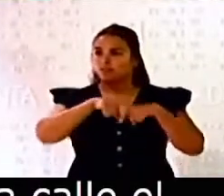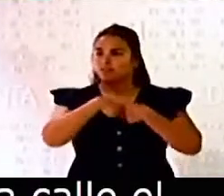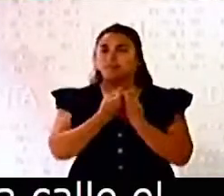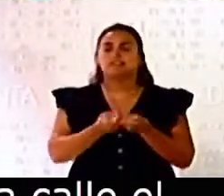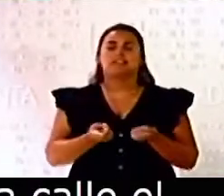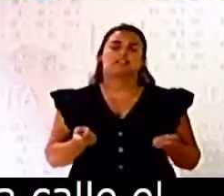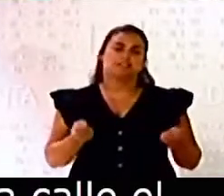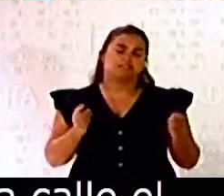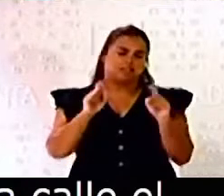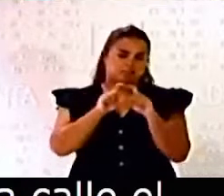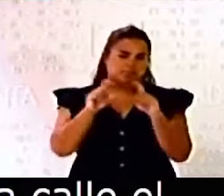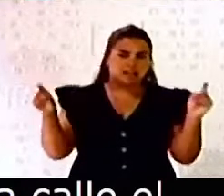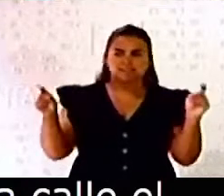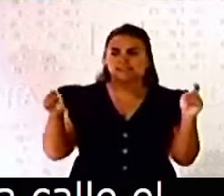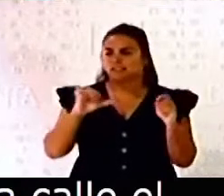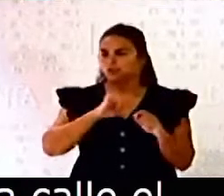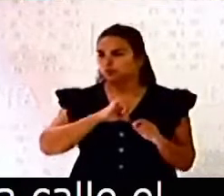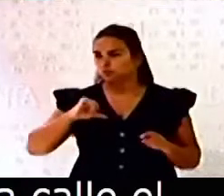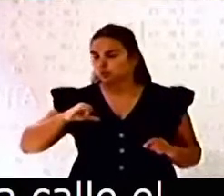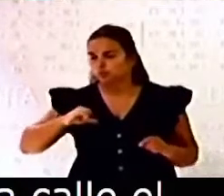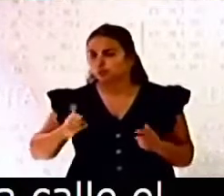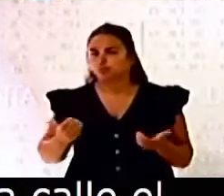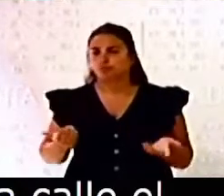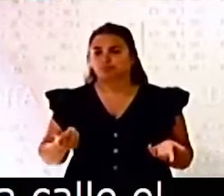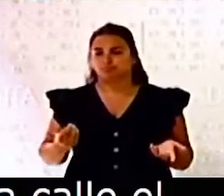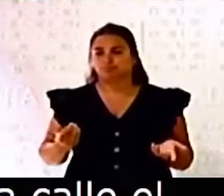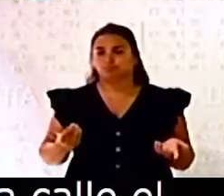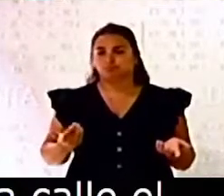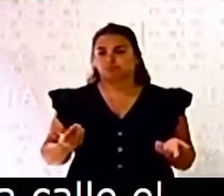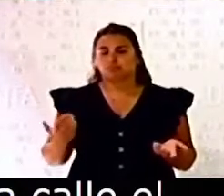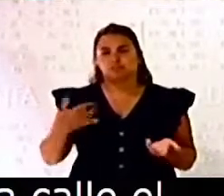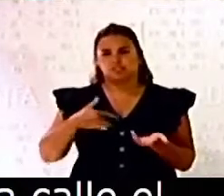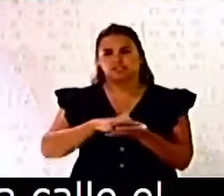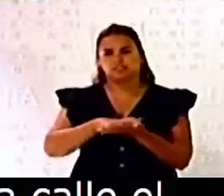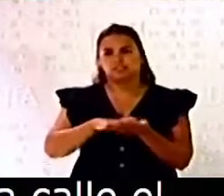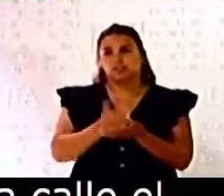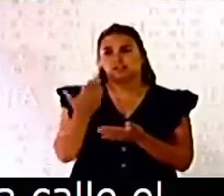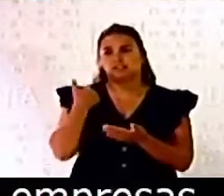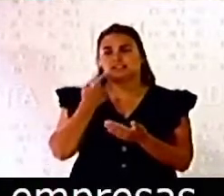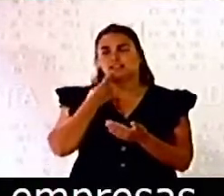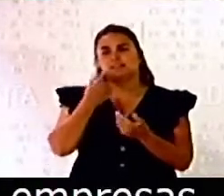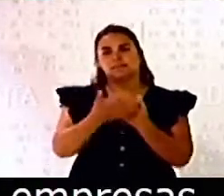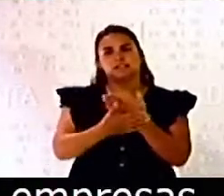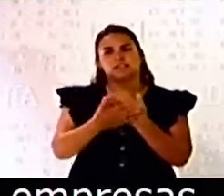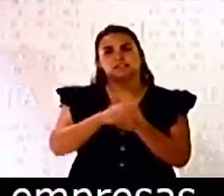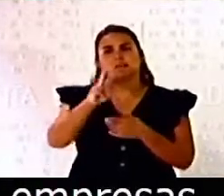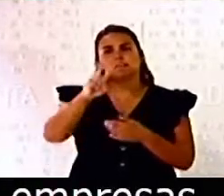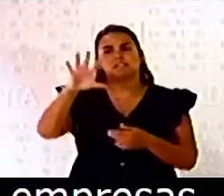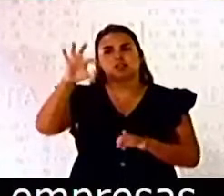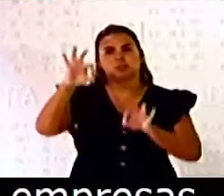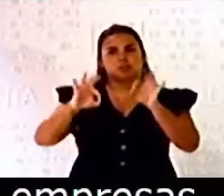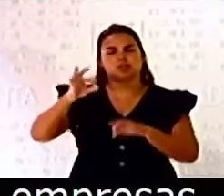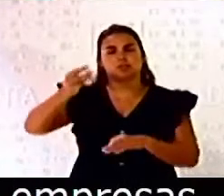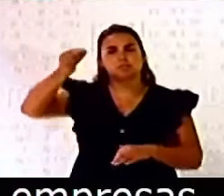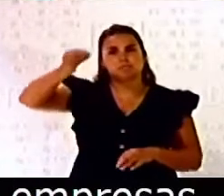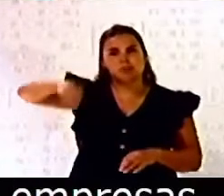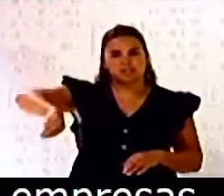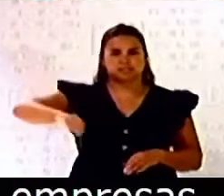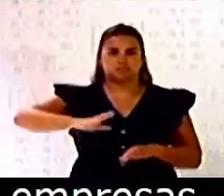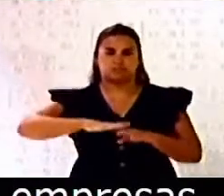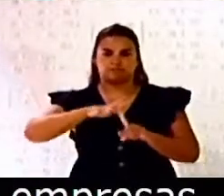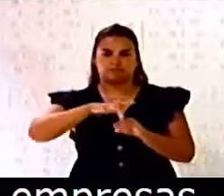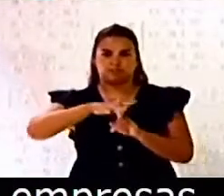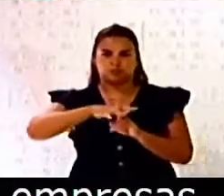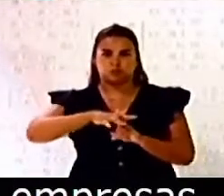en las empresas, en los autónomos. Se habla, ayer decía la ministra, de un 25% más en esa